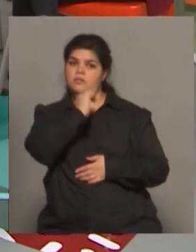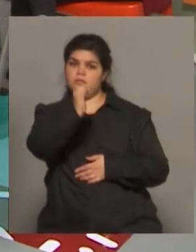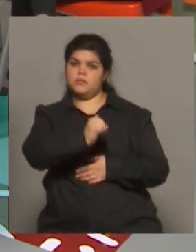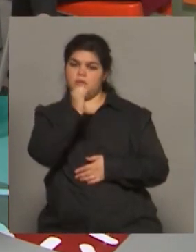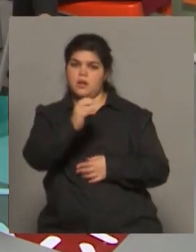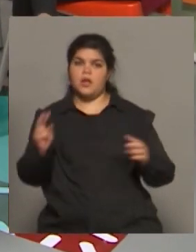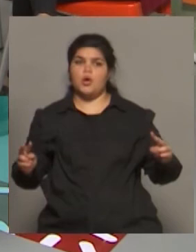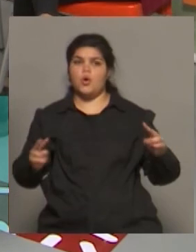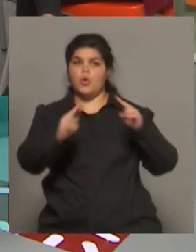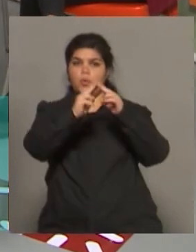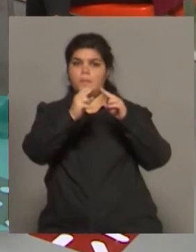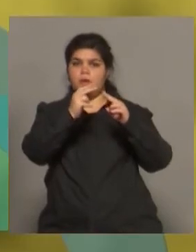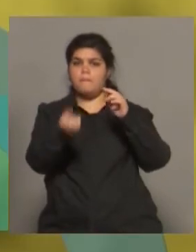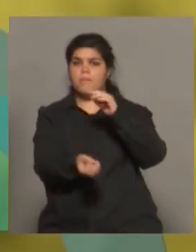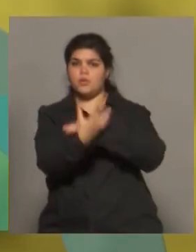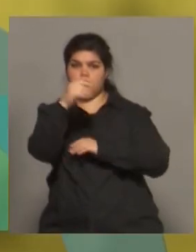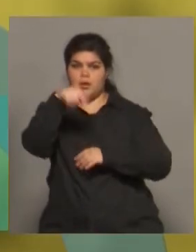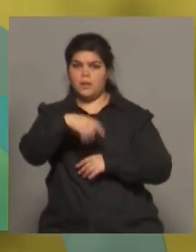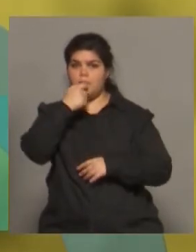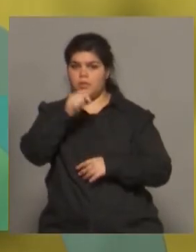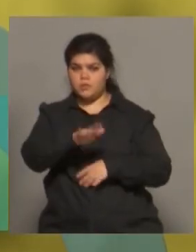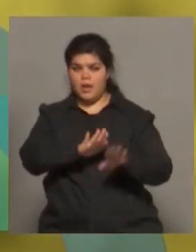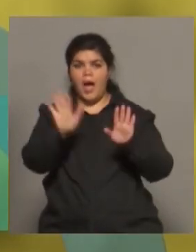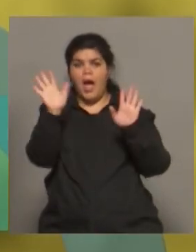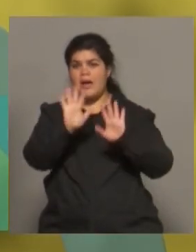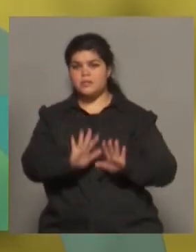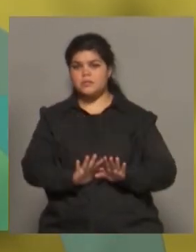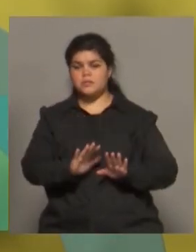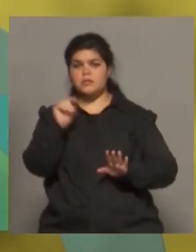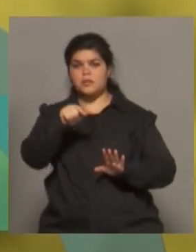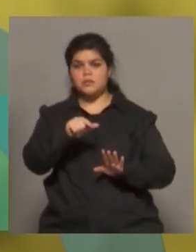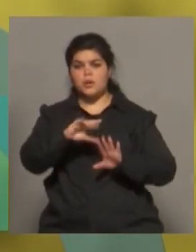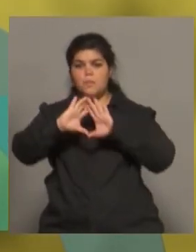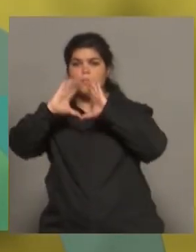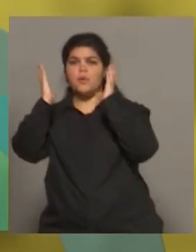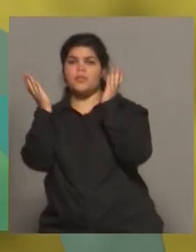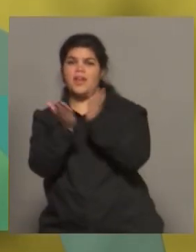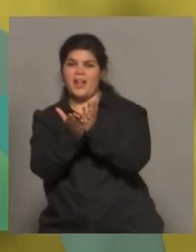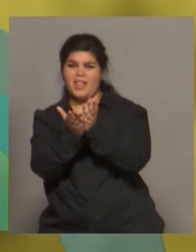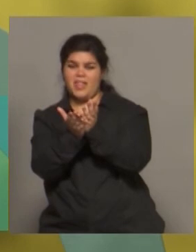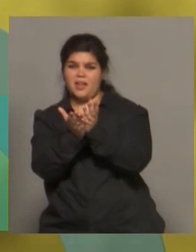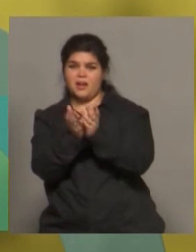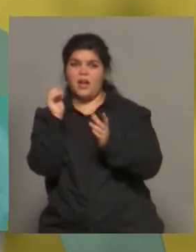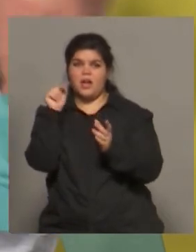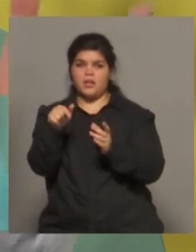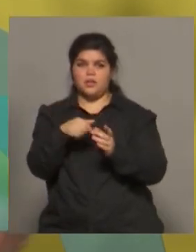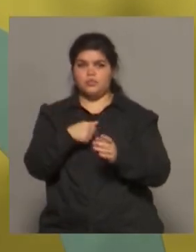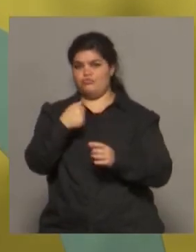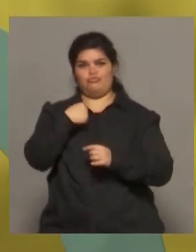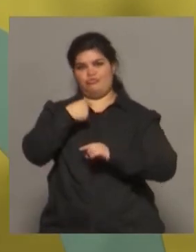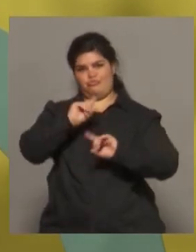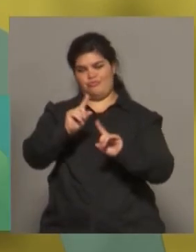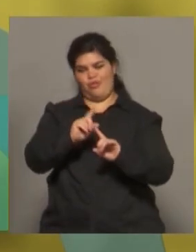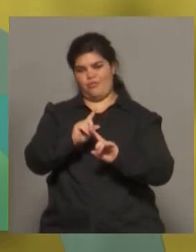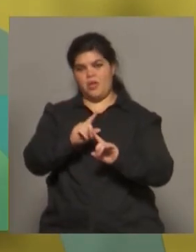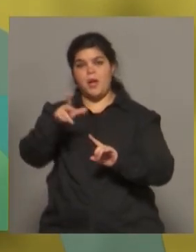cumbre del Mercosur que se va a desarrollar acá en Mendoza, sea en un contexto mundial en el que estamos atravesando, no lo digo yo, no lo decimos ninguno de